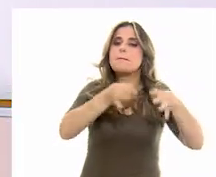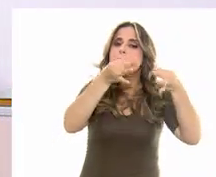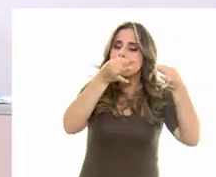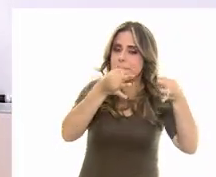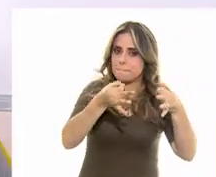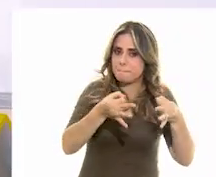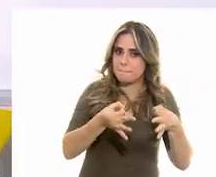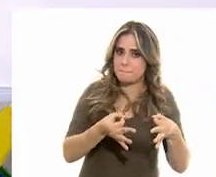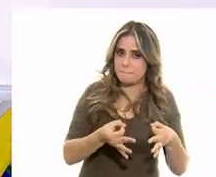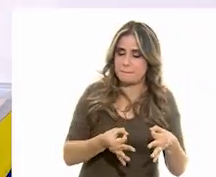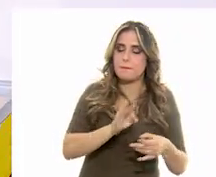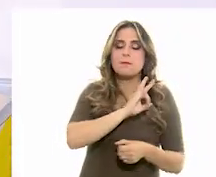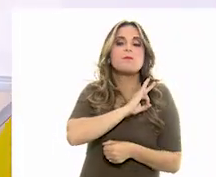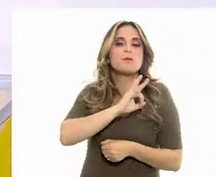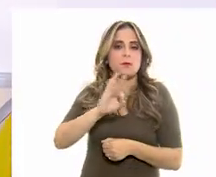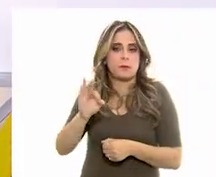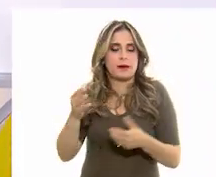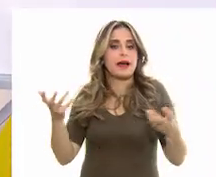poder